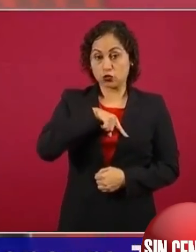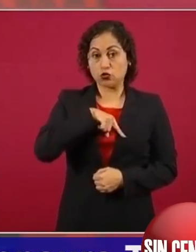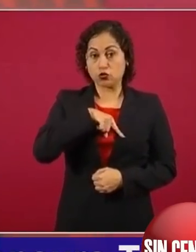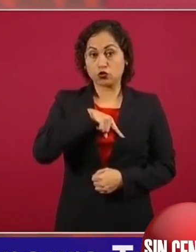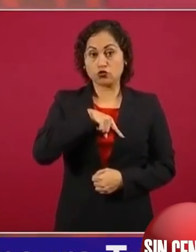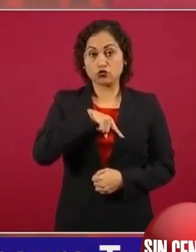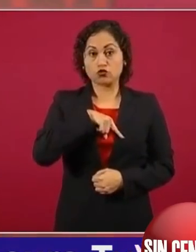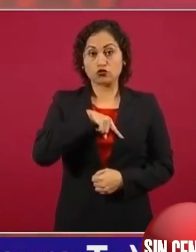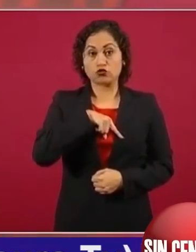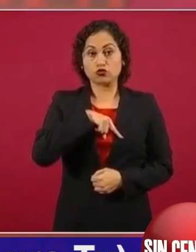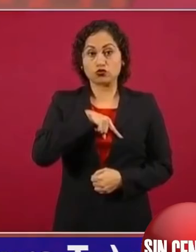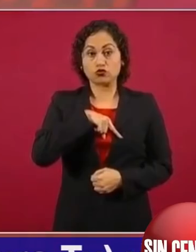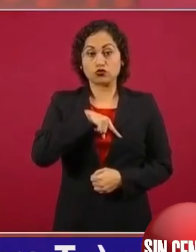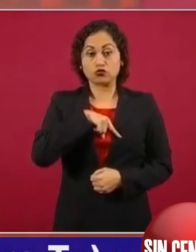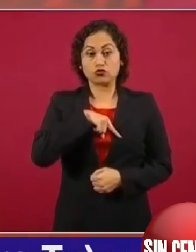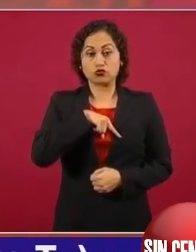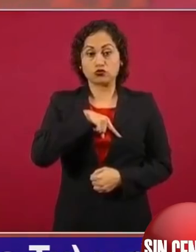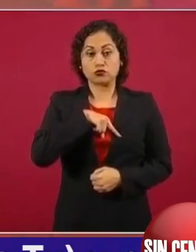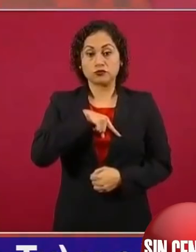la mayoría